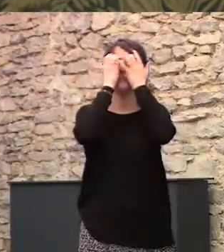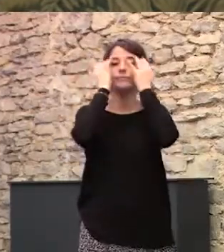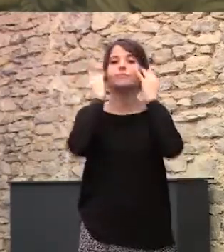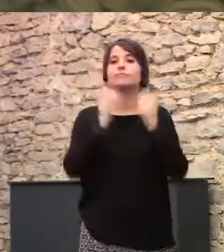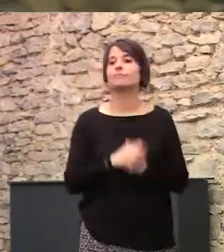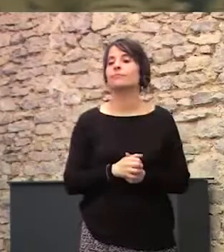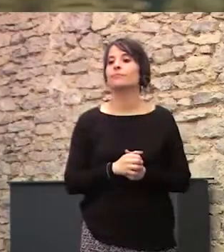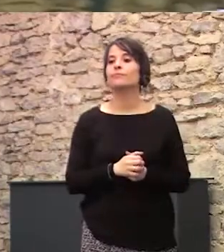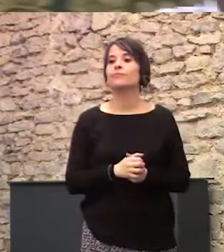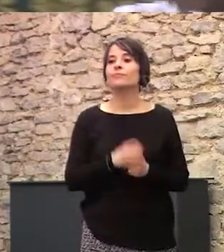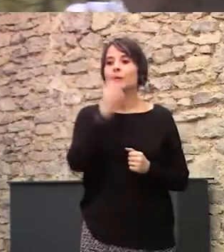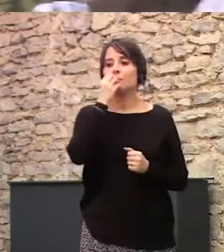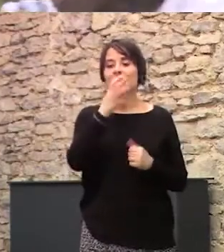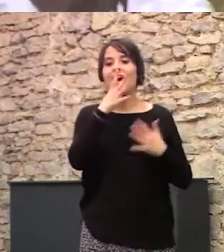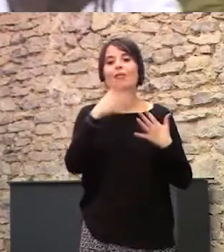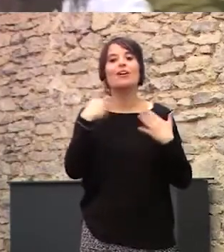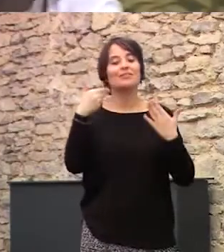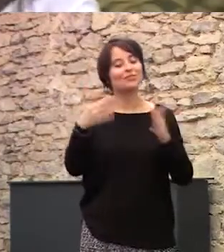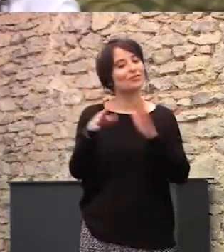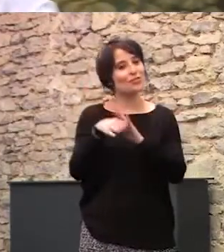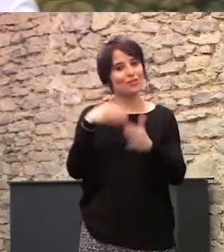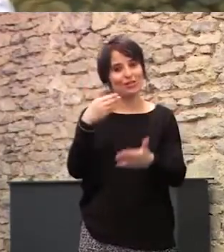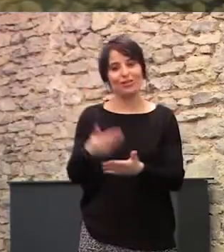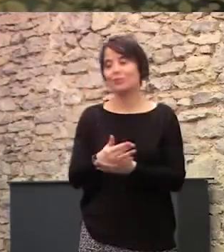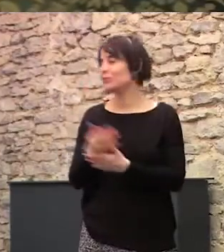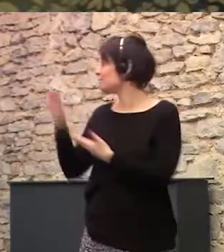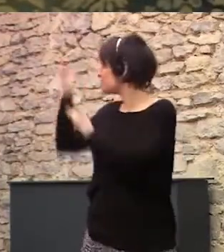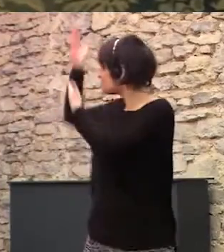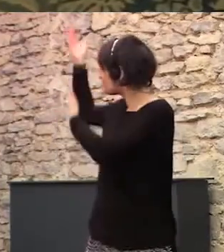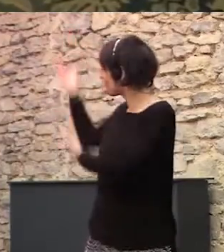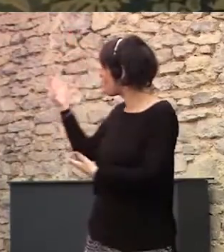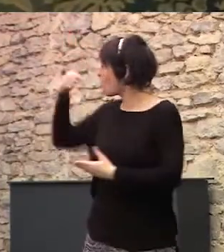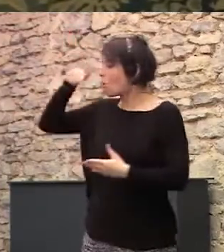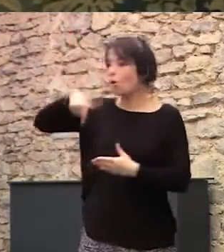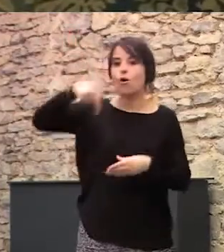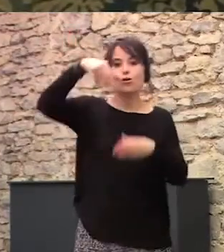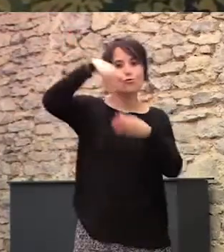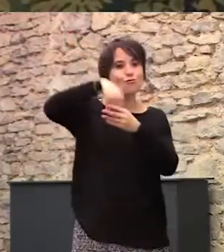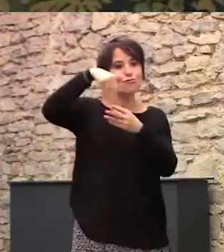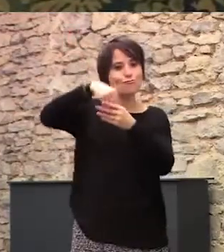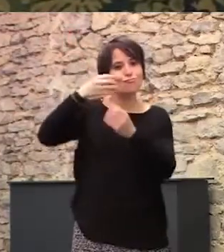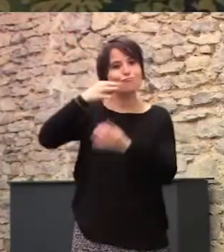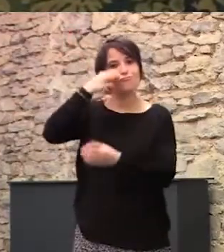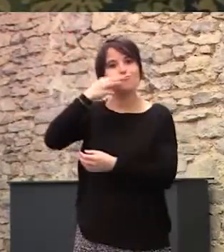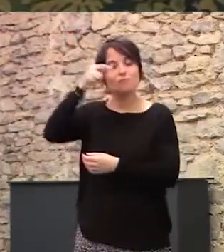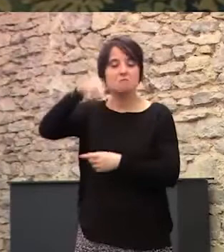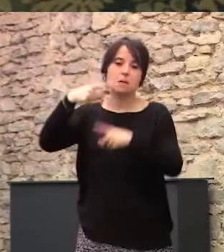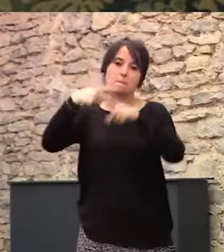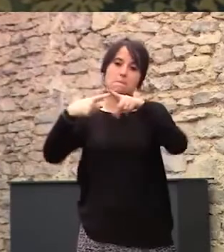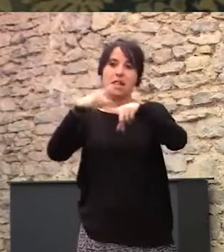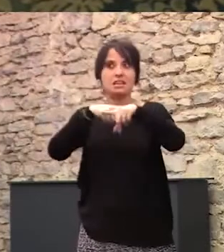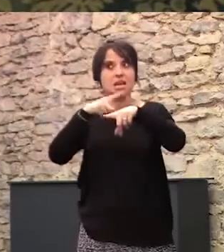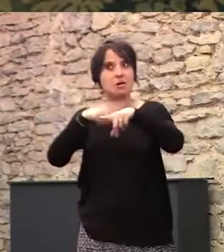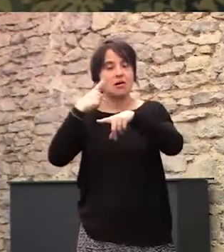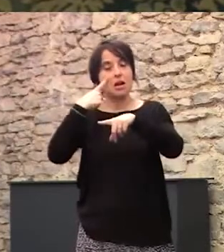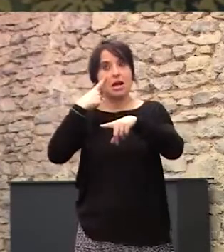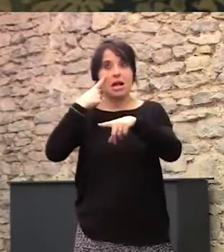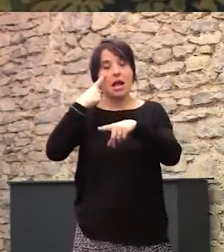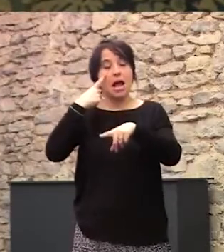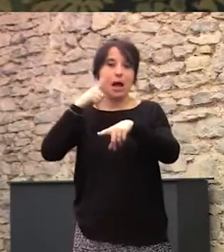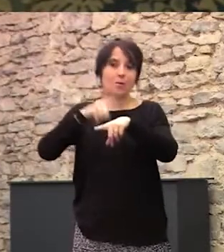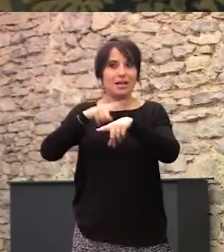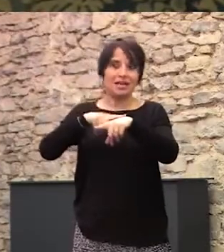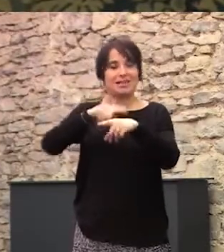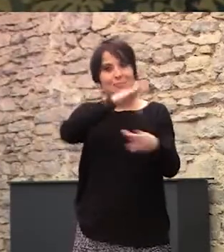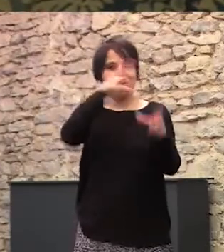Vale, entonces sigo. Vale, esos son los contenidos que voy a abordar en esta media hora, a ver si me ajusto bien